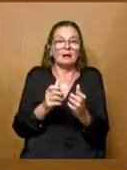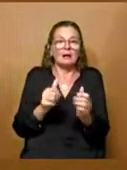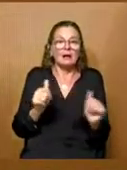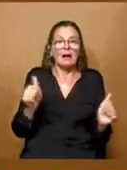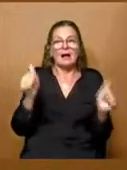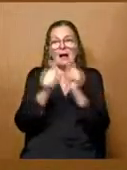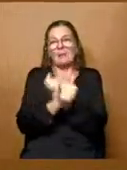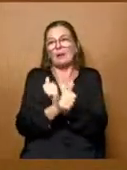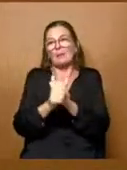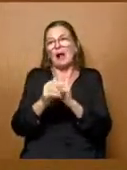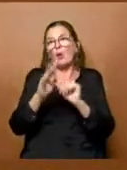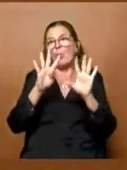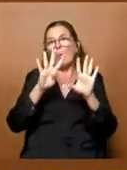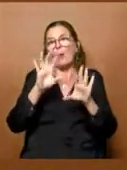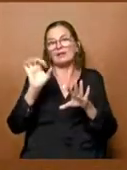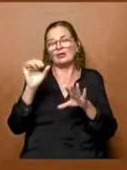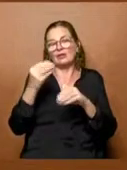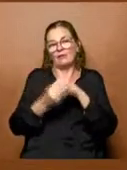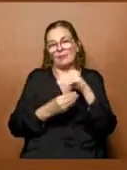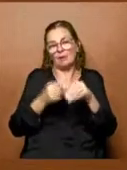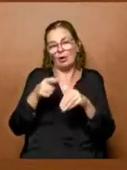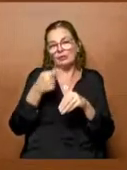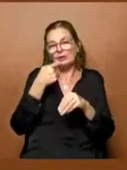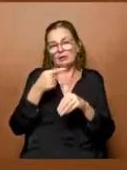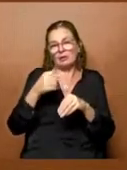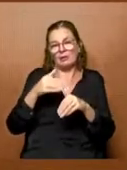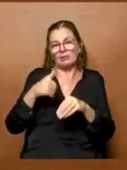400 familias y te dicen,